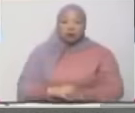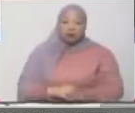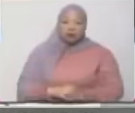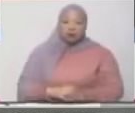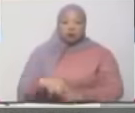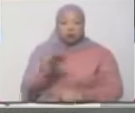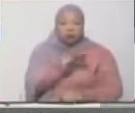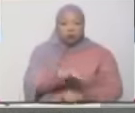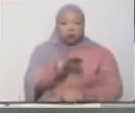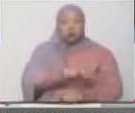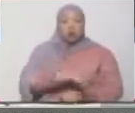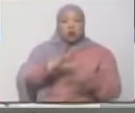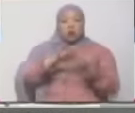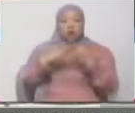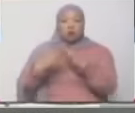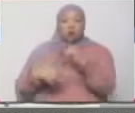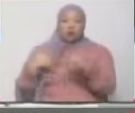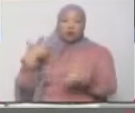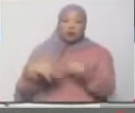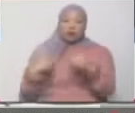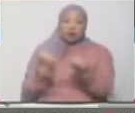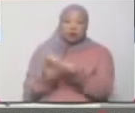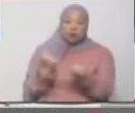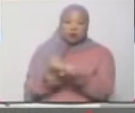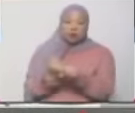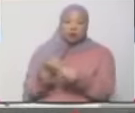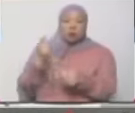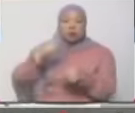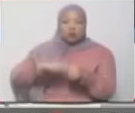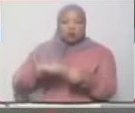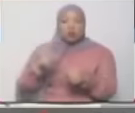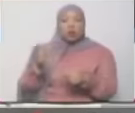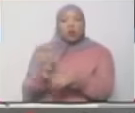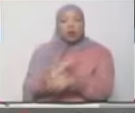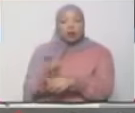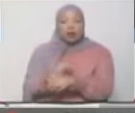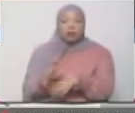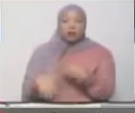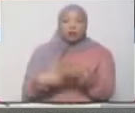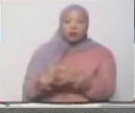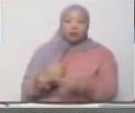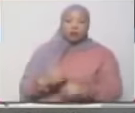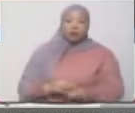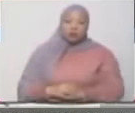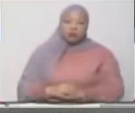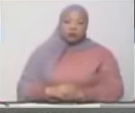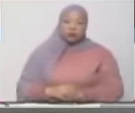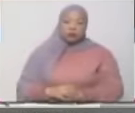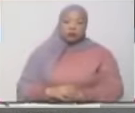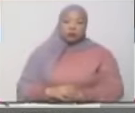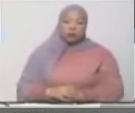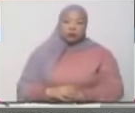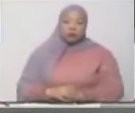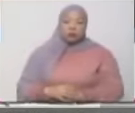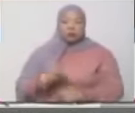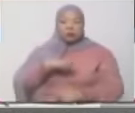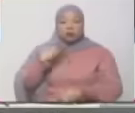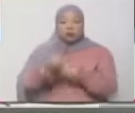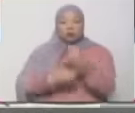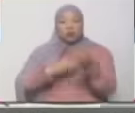circuito comunal debería ser la premonición de una posible